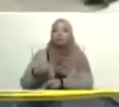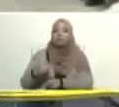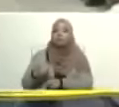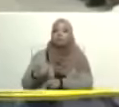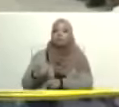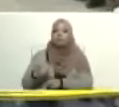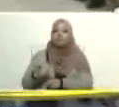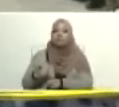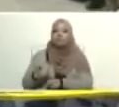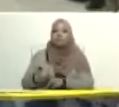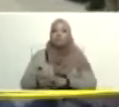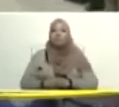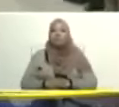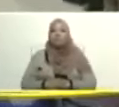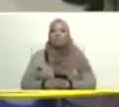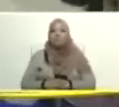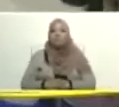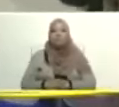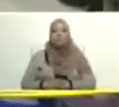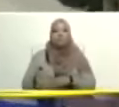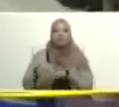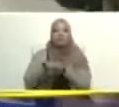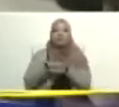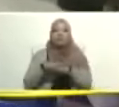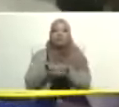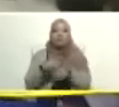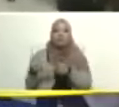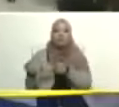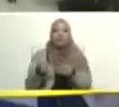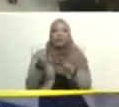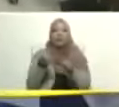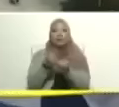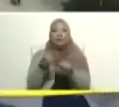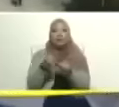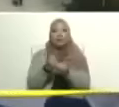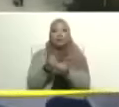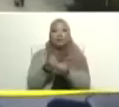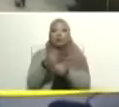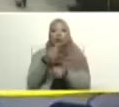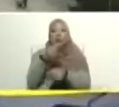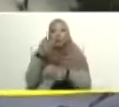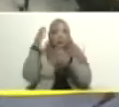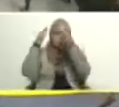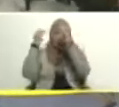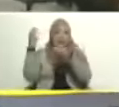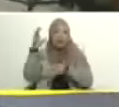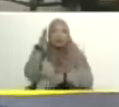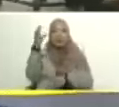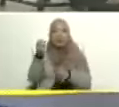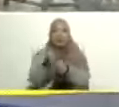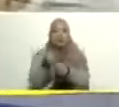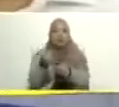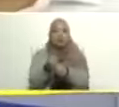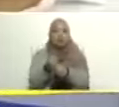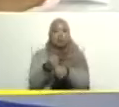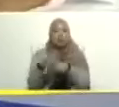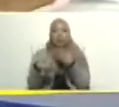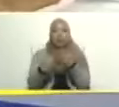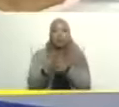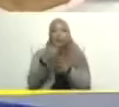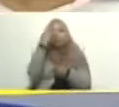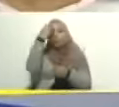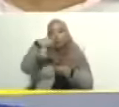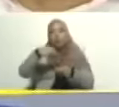pongan en su agenda, compañeros ministros, compañeras ministras, vicecanciller, canciller, pongan en su agenda